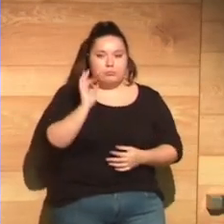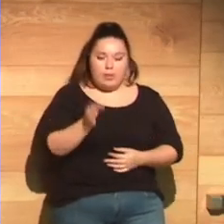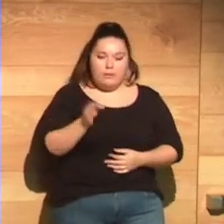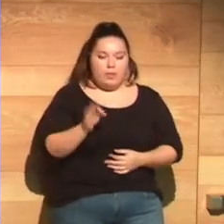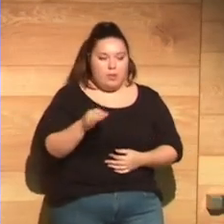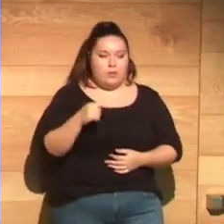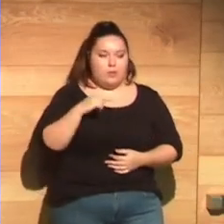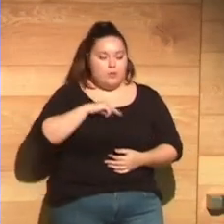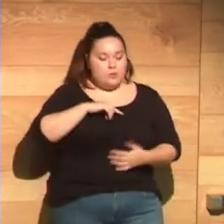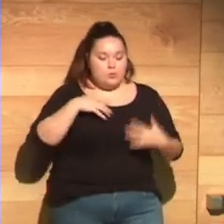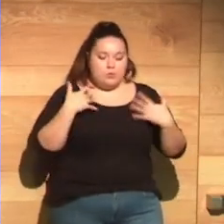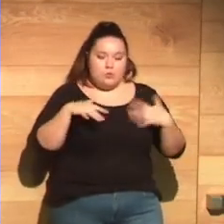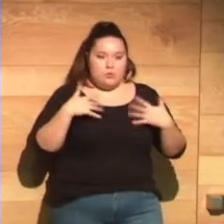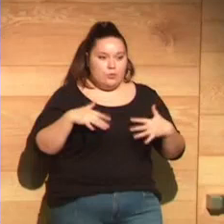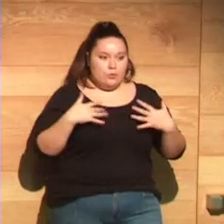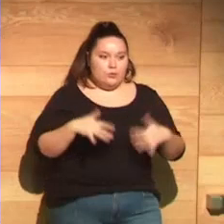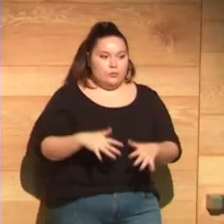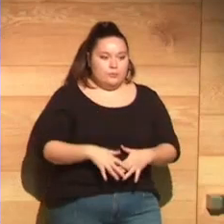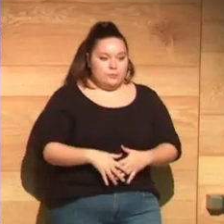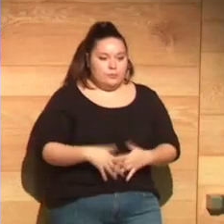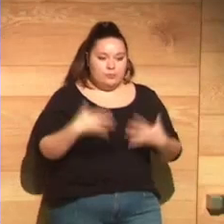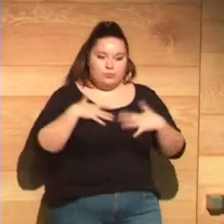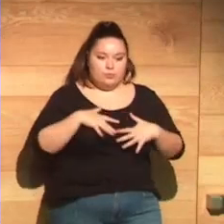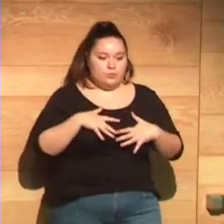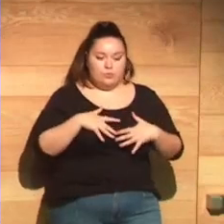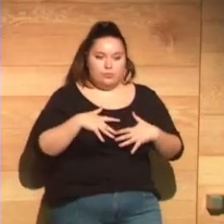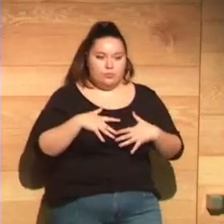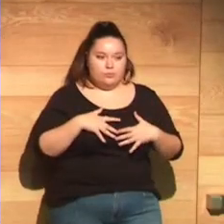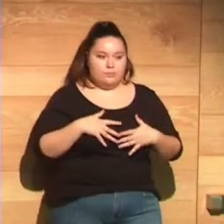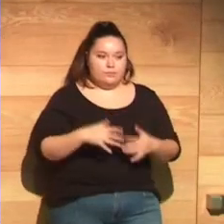que cuentan, por lo que ella contaba, que de verdad